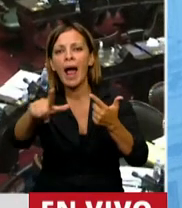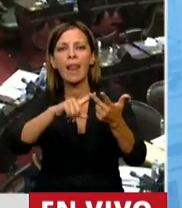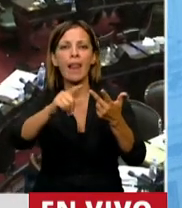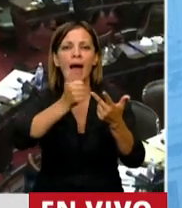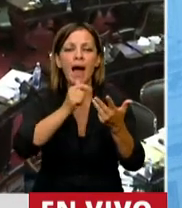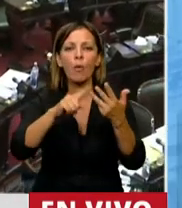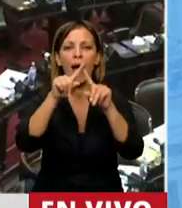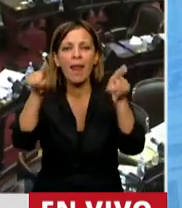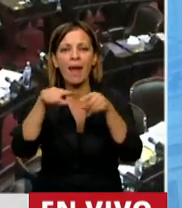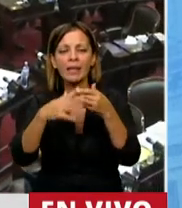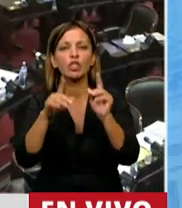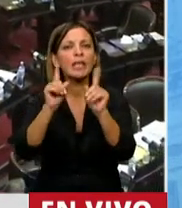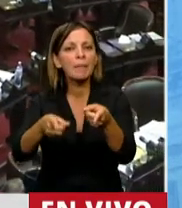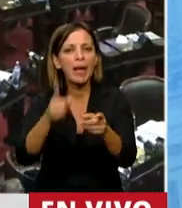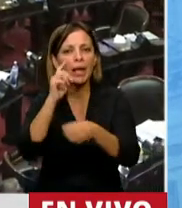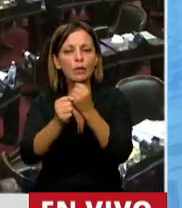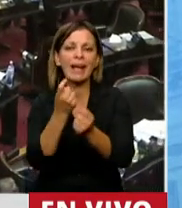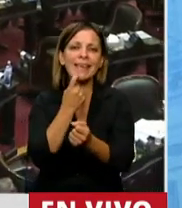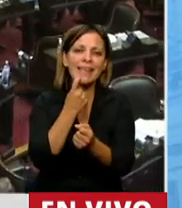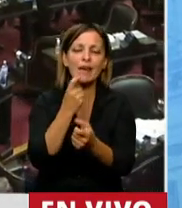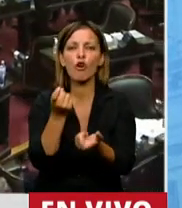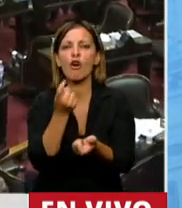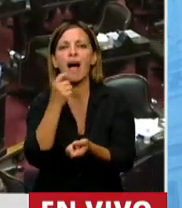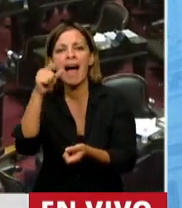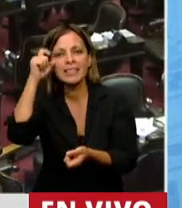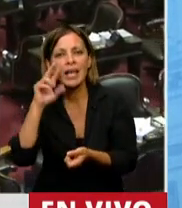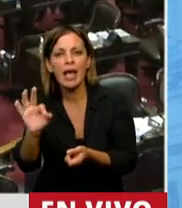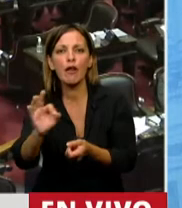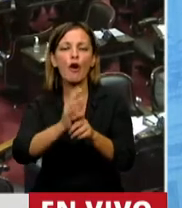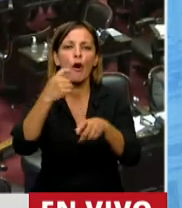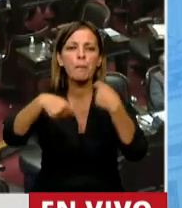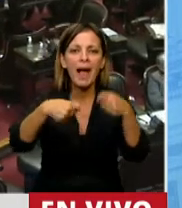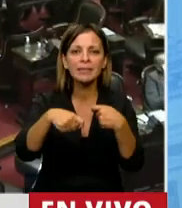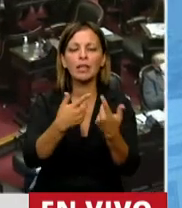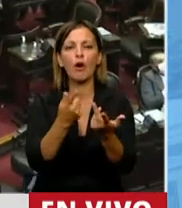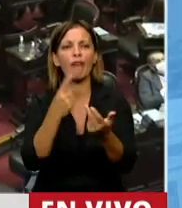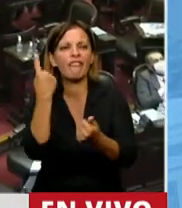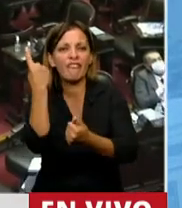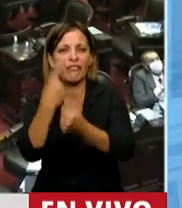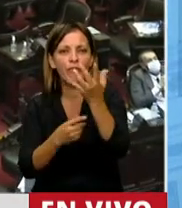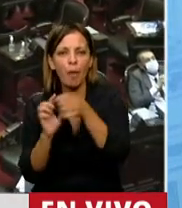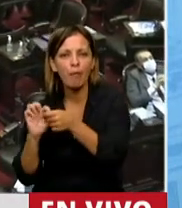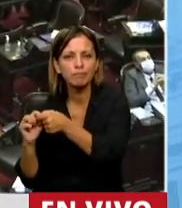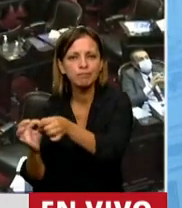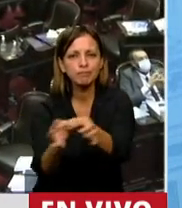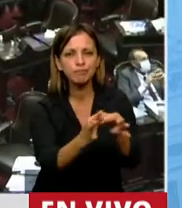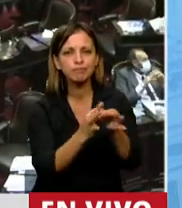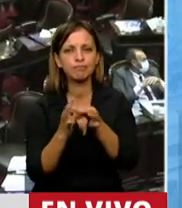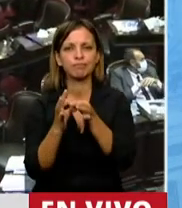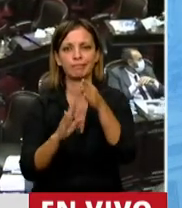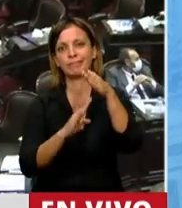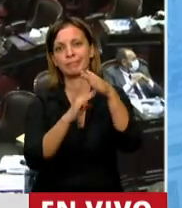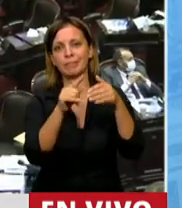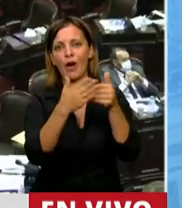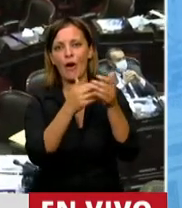el ladrillo, sino mueve la industria del hierro, del acero, la industria del plástico, digo, y hace esto, y la industria que tiene que